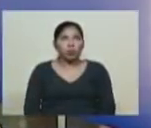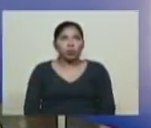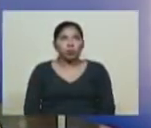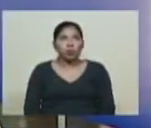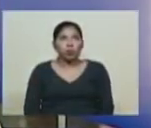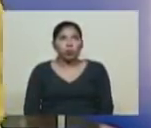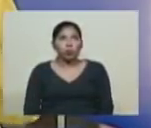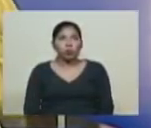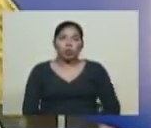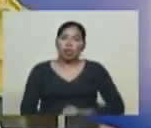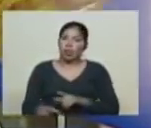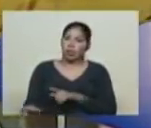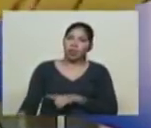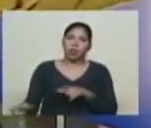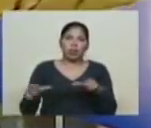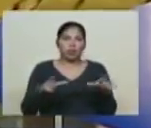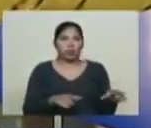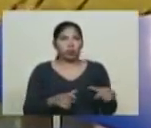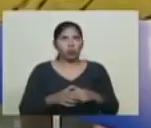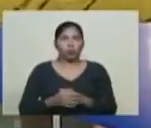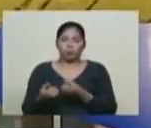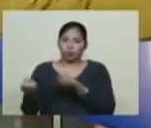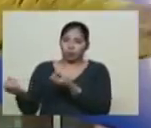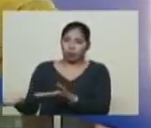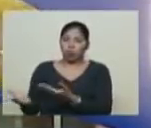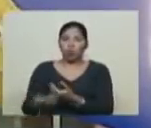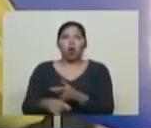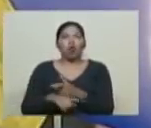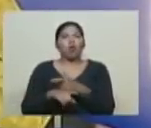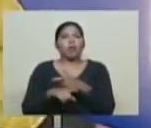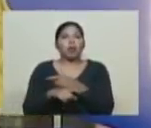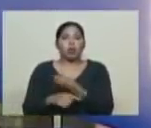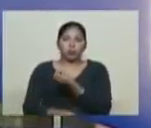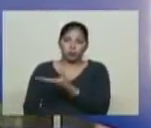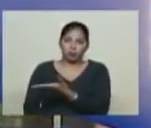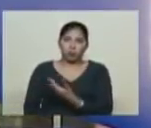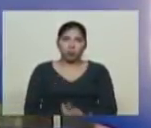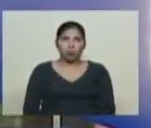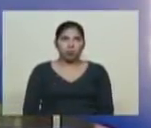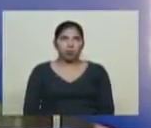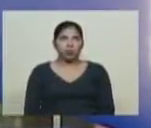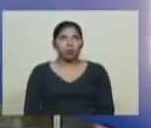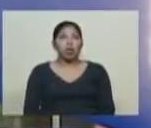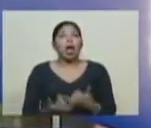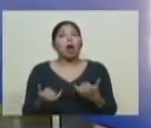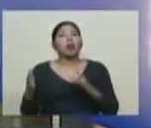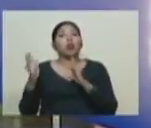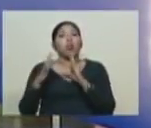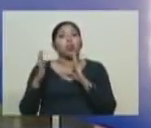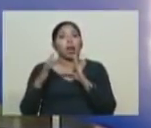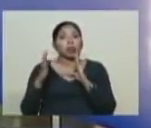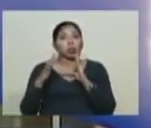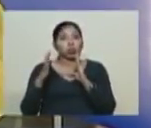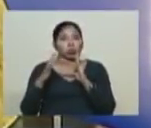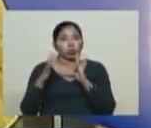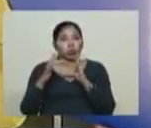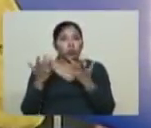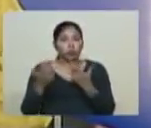Pariata. Tienes tus recursos. Gobernador, cúmplase. Vamos a hacer un pase entonces.